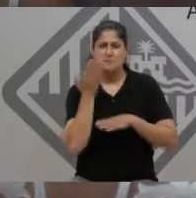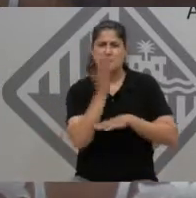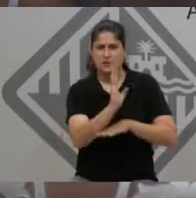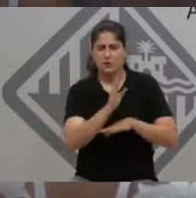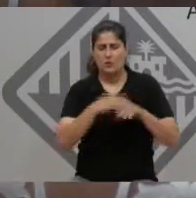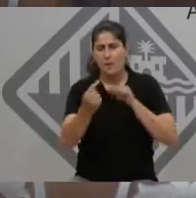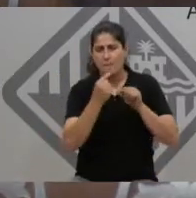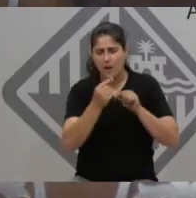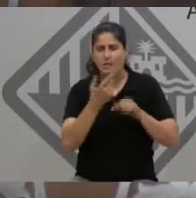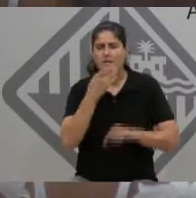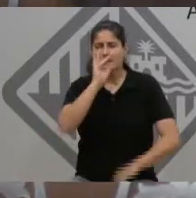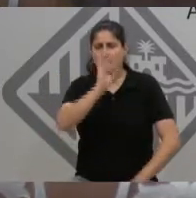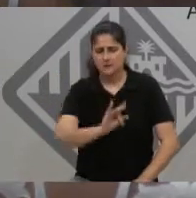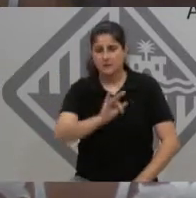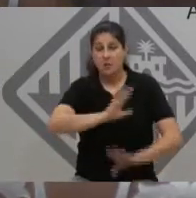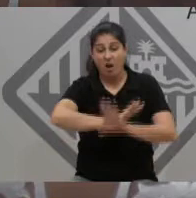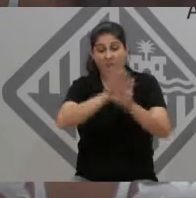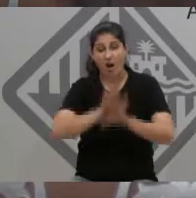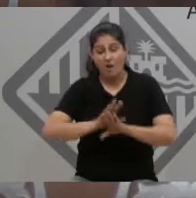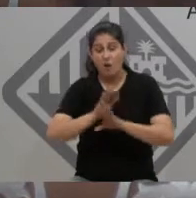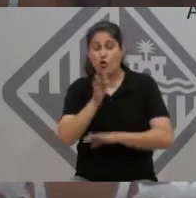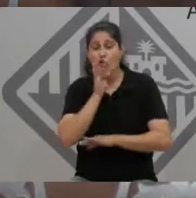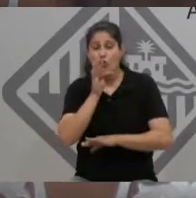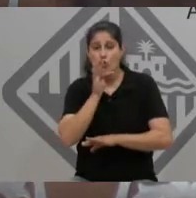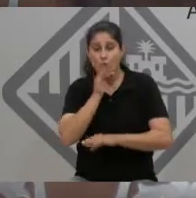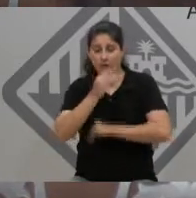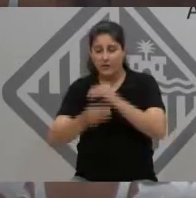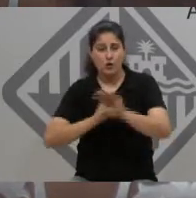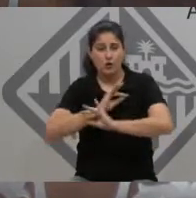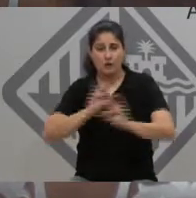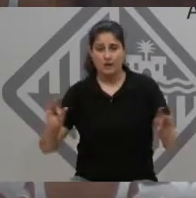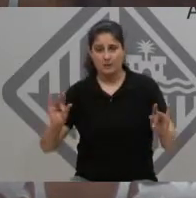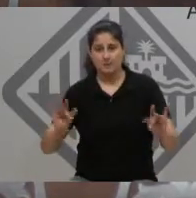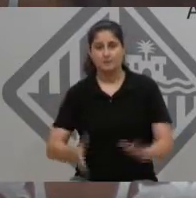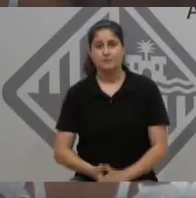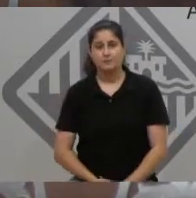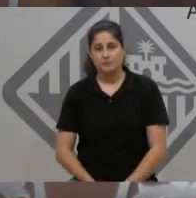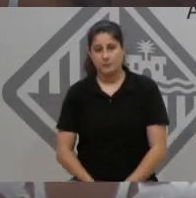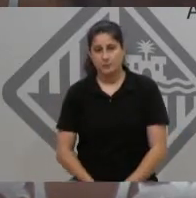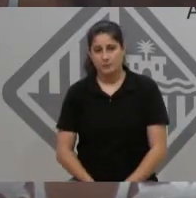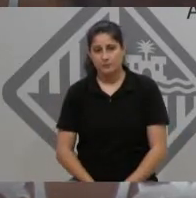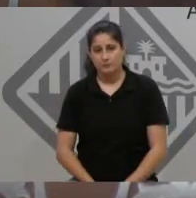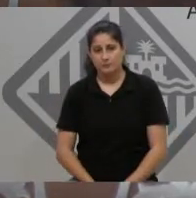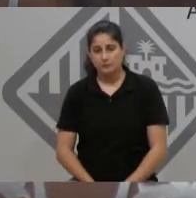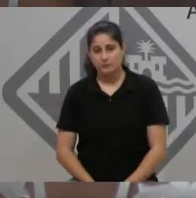este pleno, nos han dicho que sí, pero a día de hoy y después de muchos meses sigue sin el Consejo